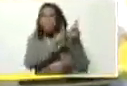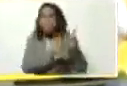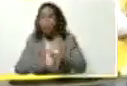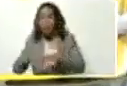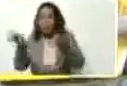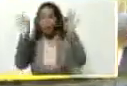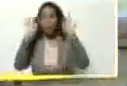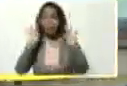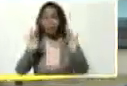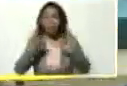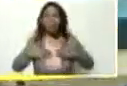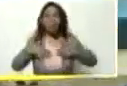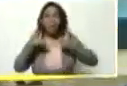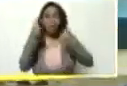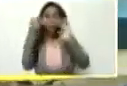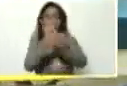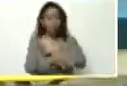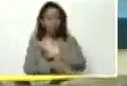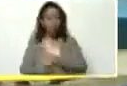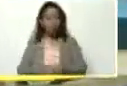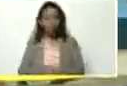salud,